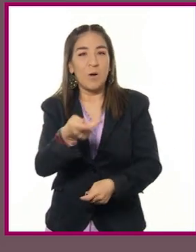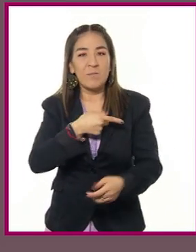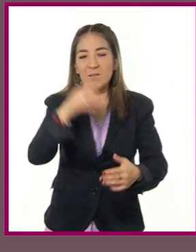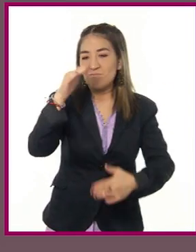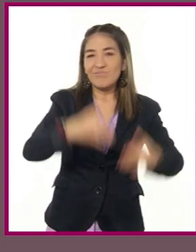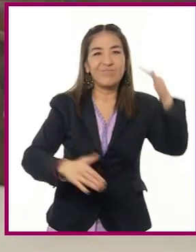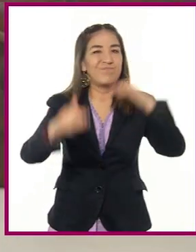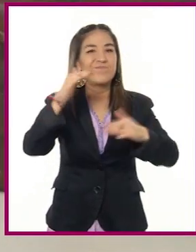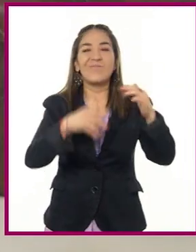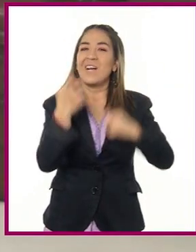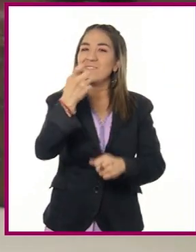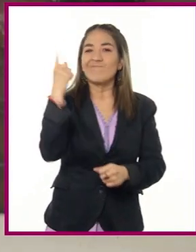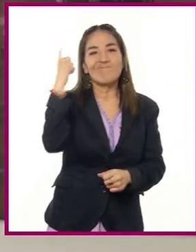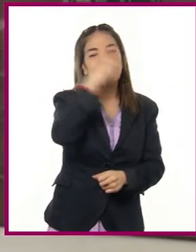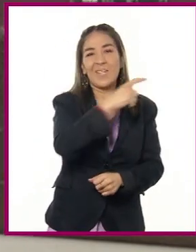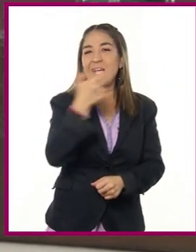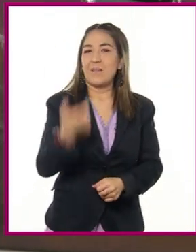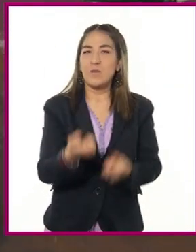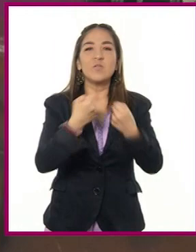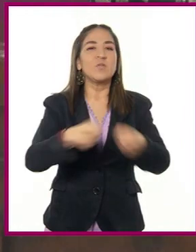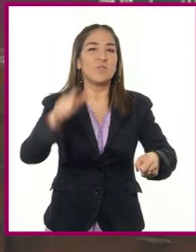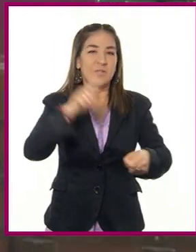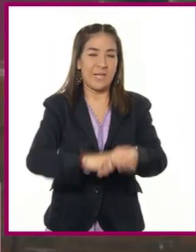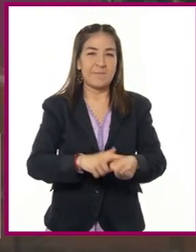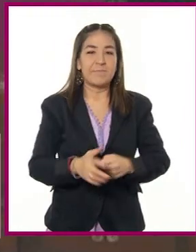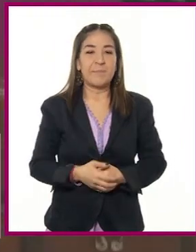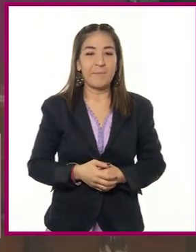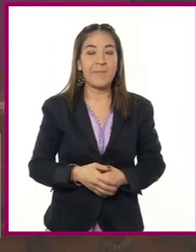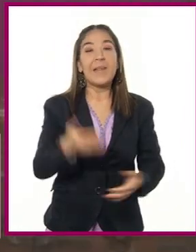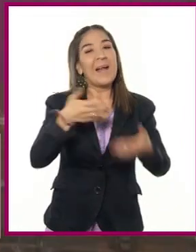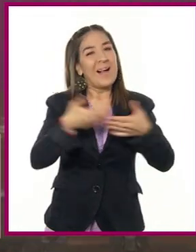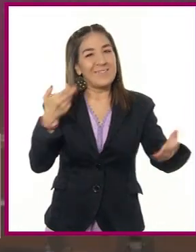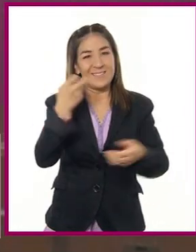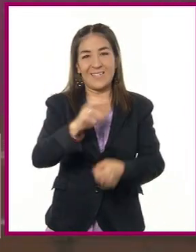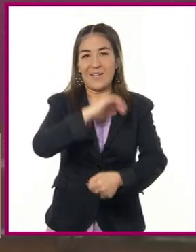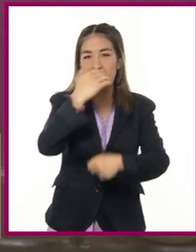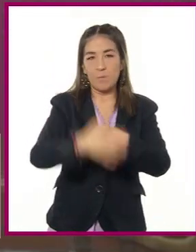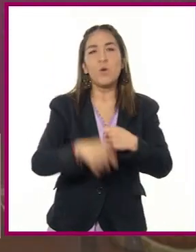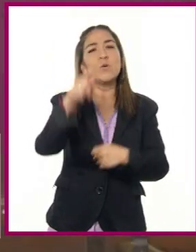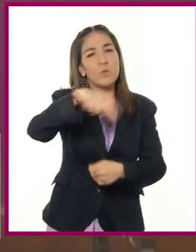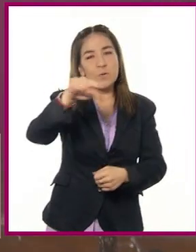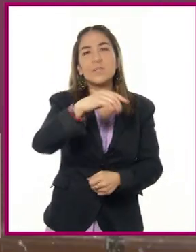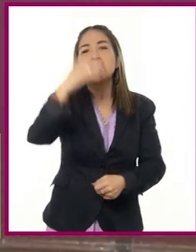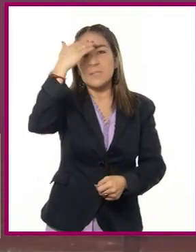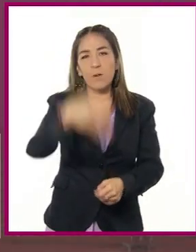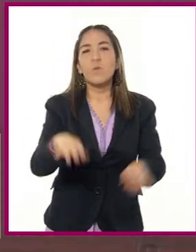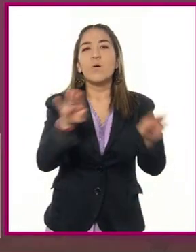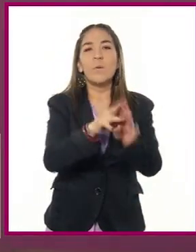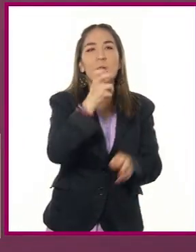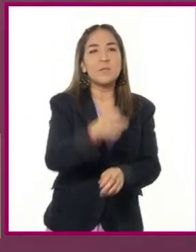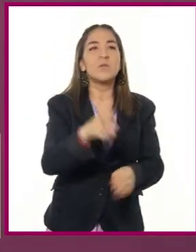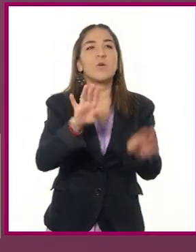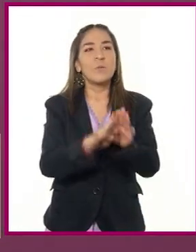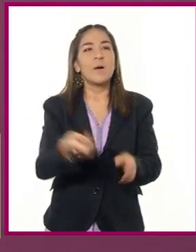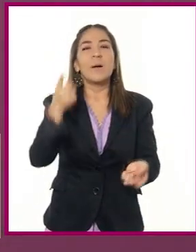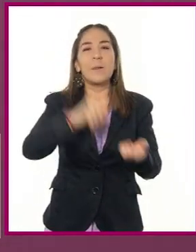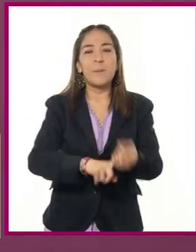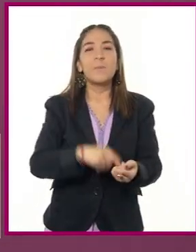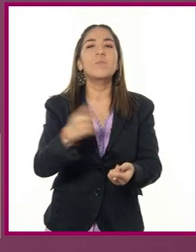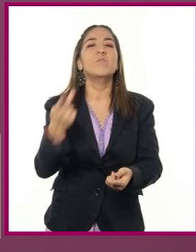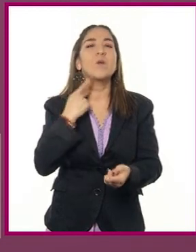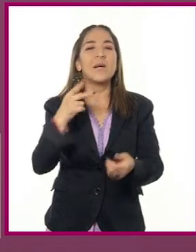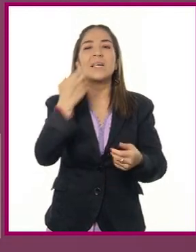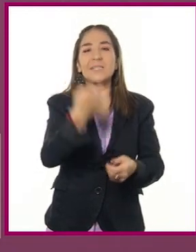económicas. Antes de despedirnos, conozcamos cómo las políticas del neoliberalismo y la